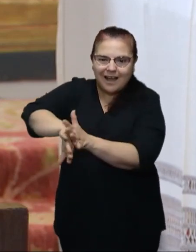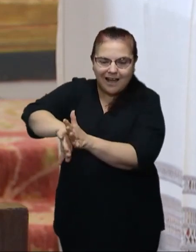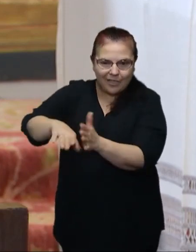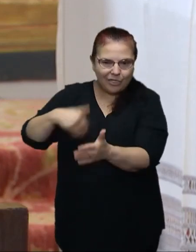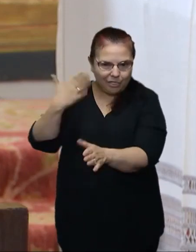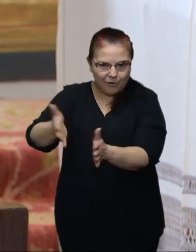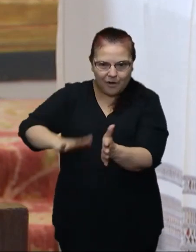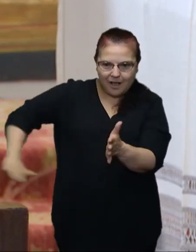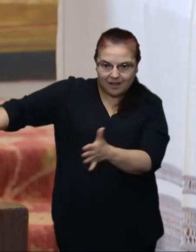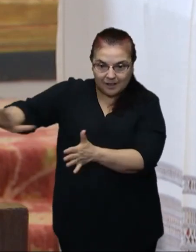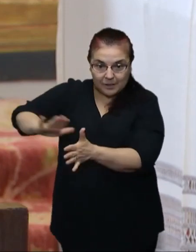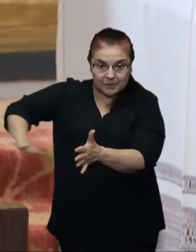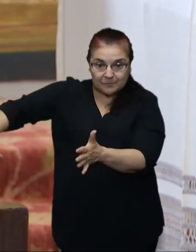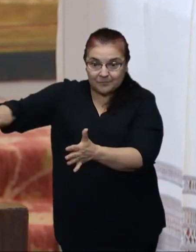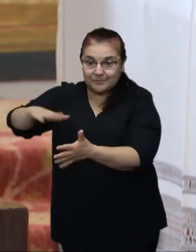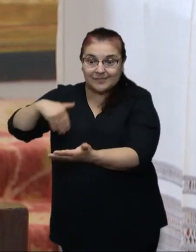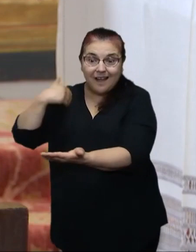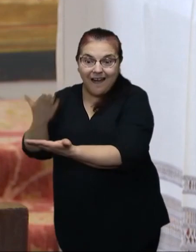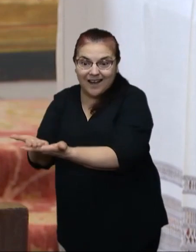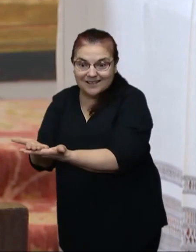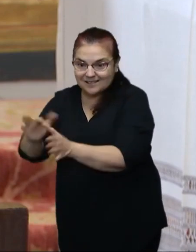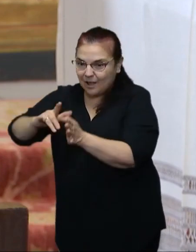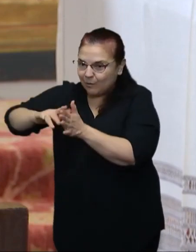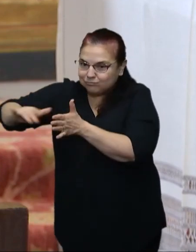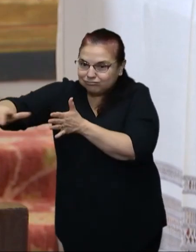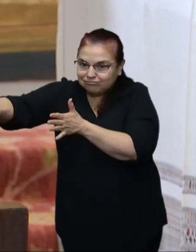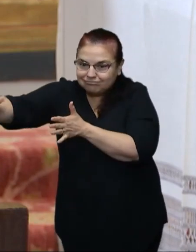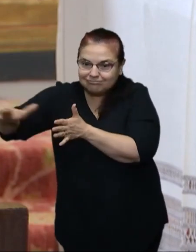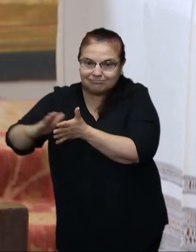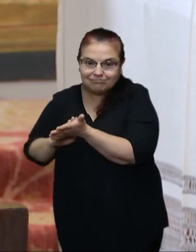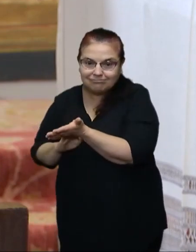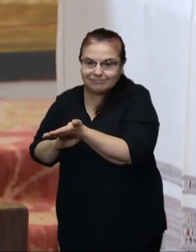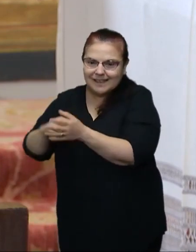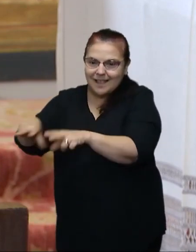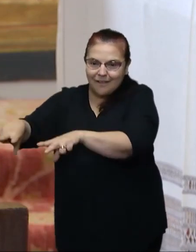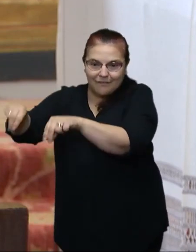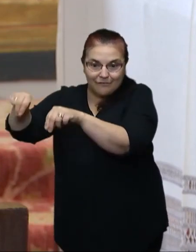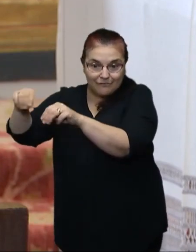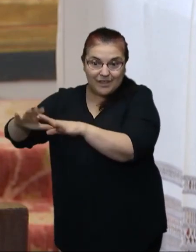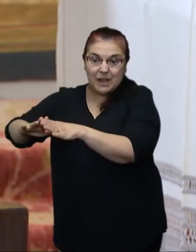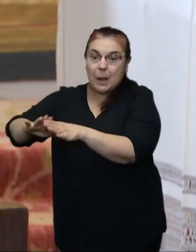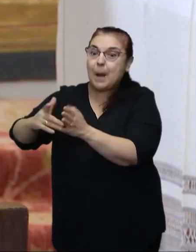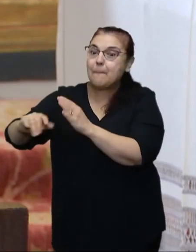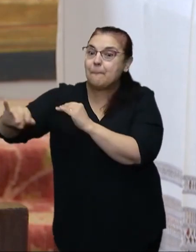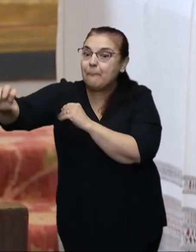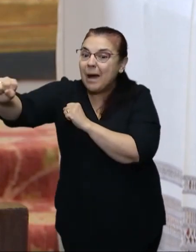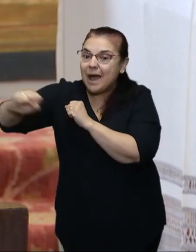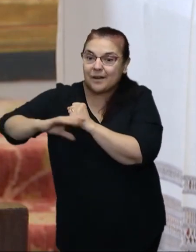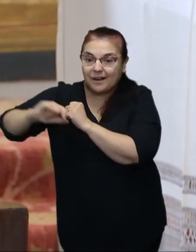oriental, descienden hacia la estepa y desembocan en el mar de la sal.